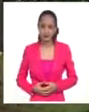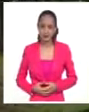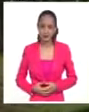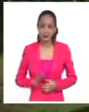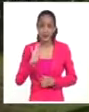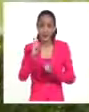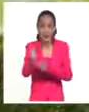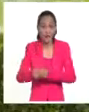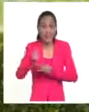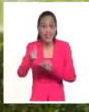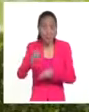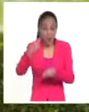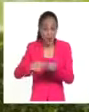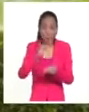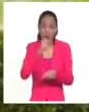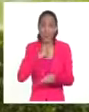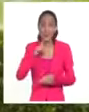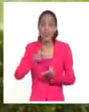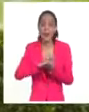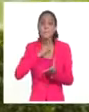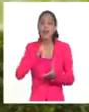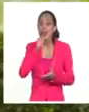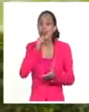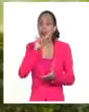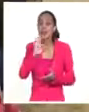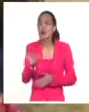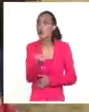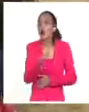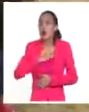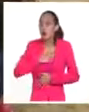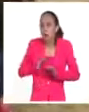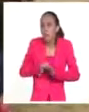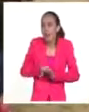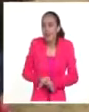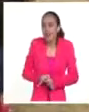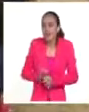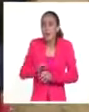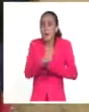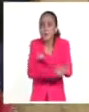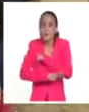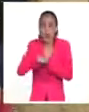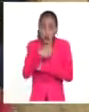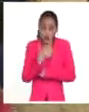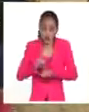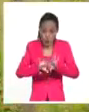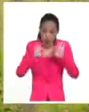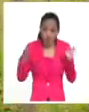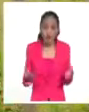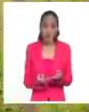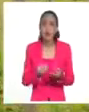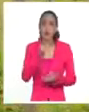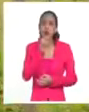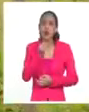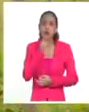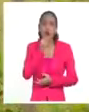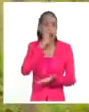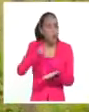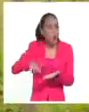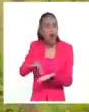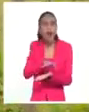La finca del medio es nuestro pequeño país. Es donde como familia hemos podido crear un espacio para